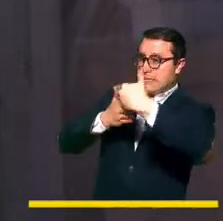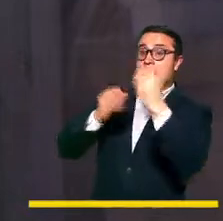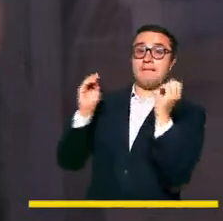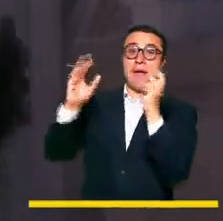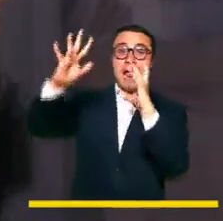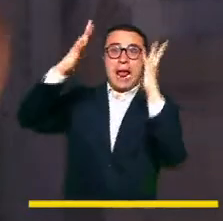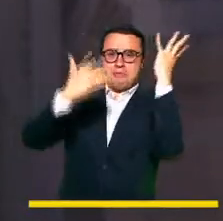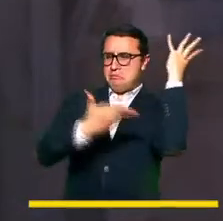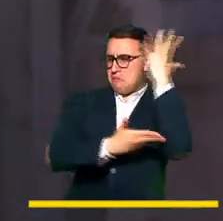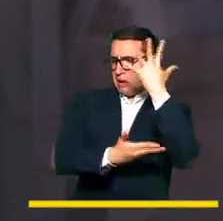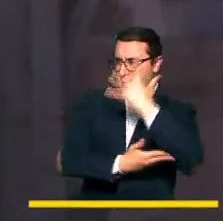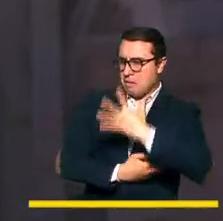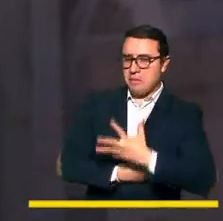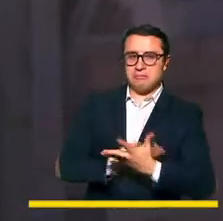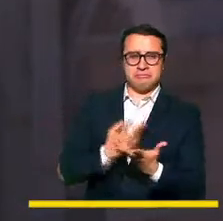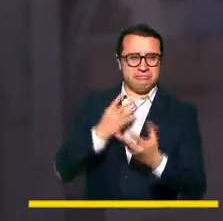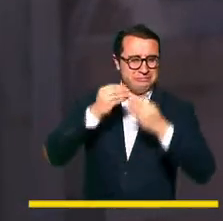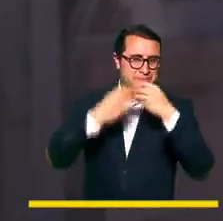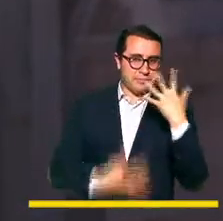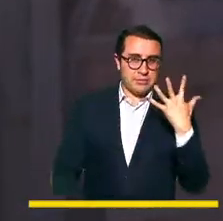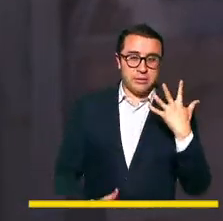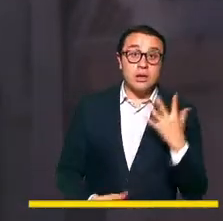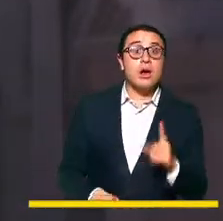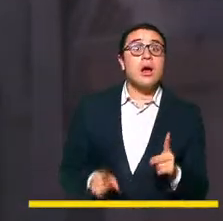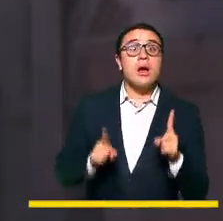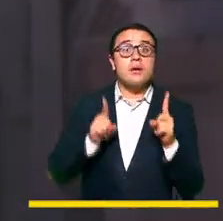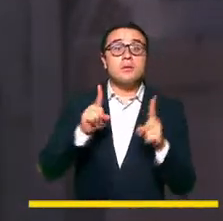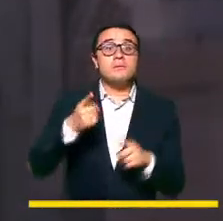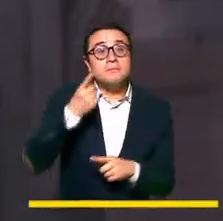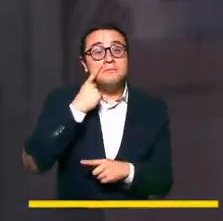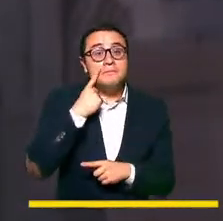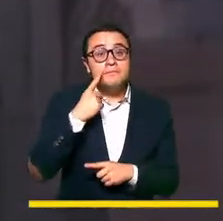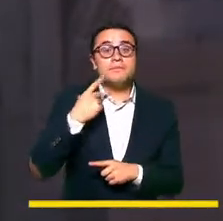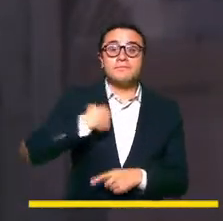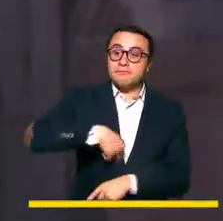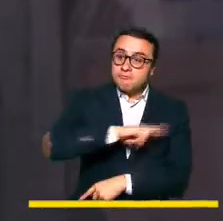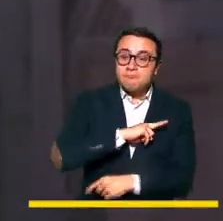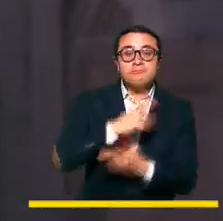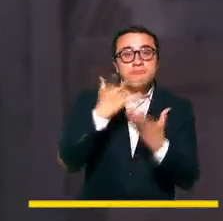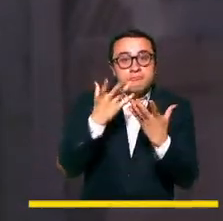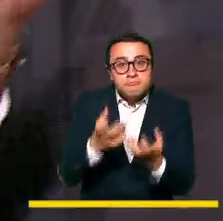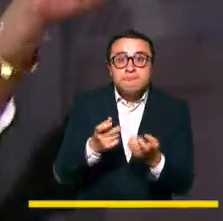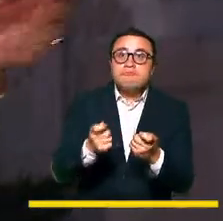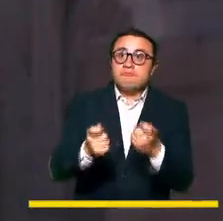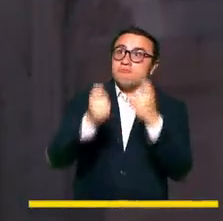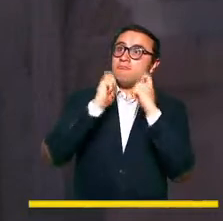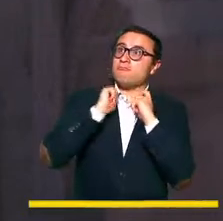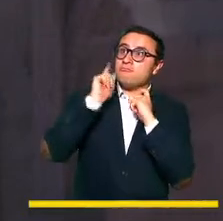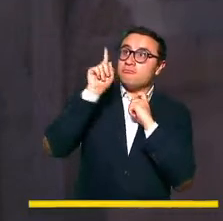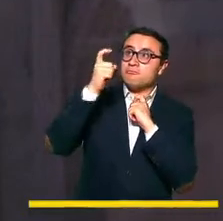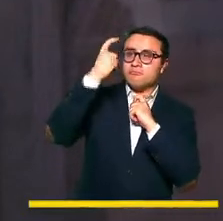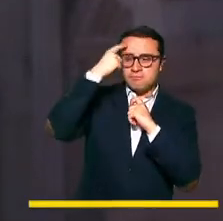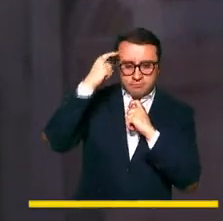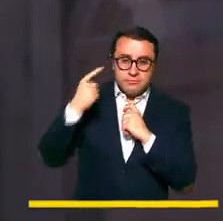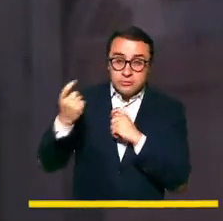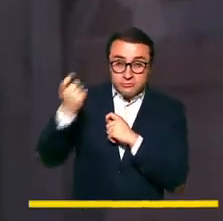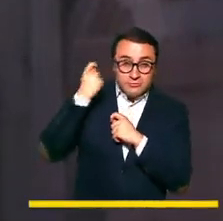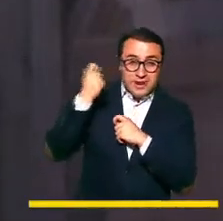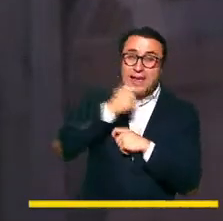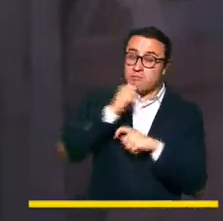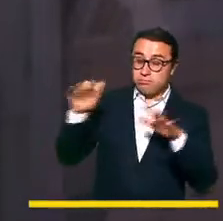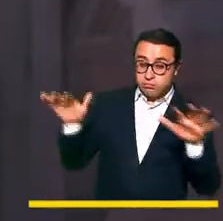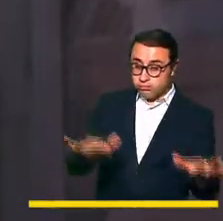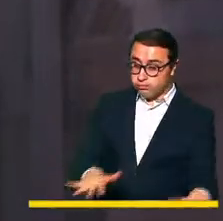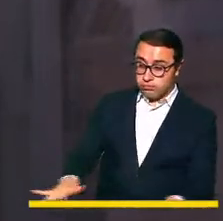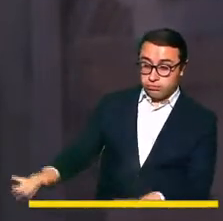deforestados, etcétera. La tesis con la que llegamos en el momento de la inundación pasada, que